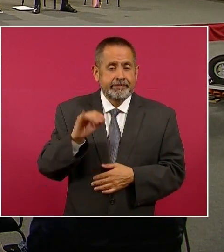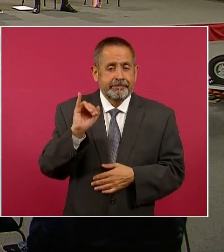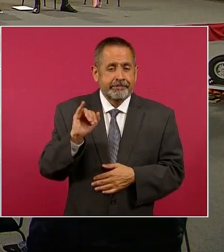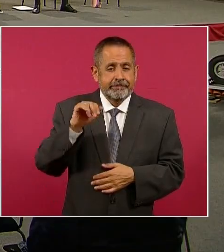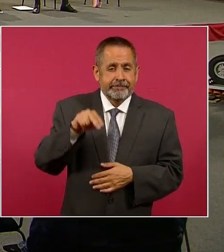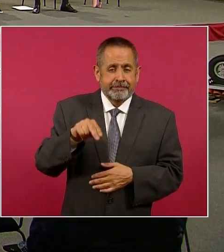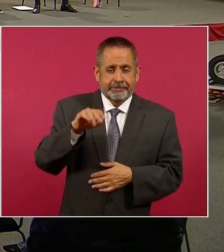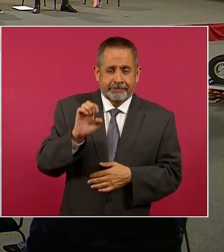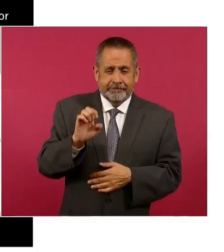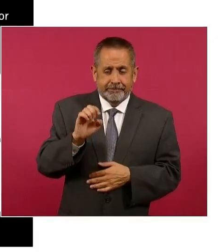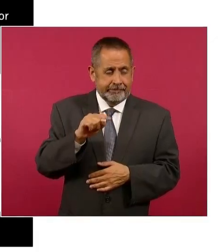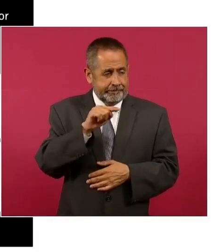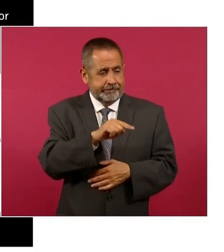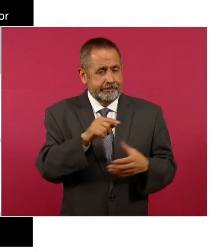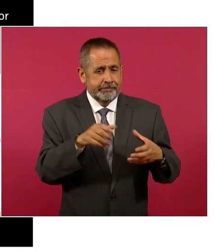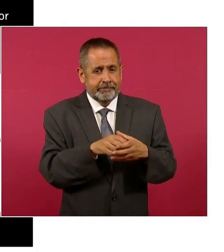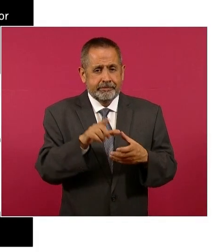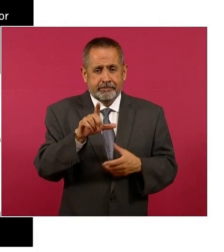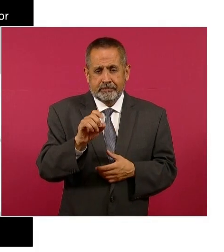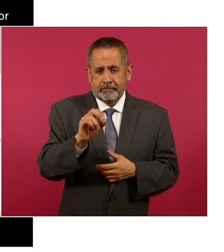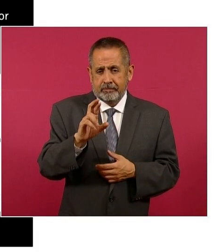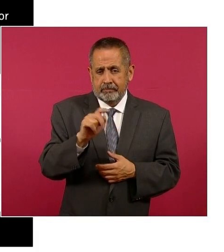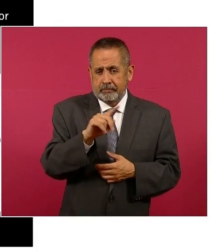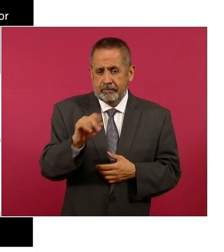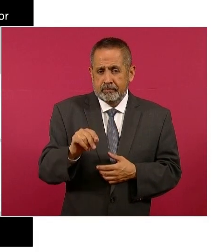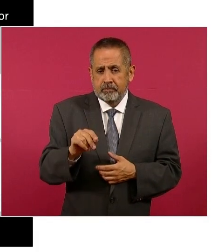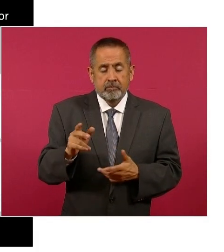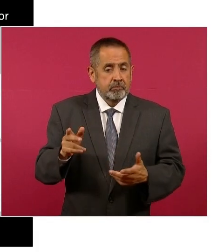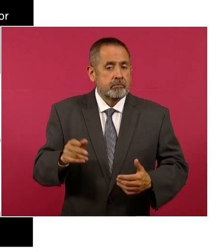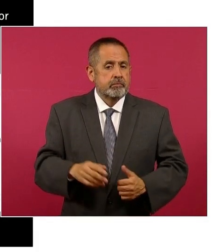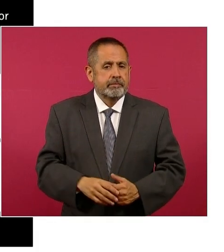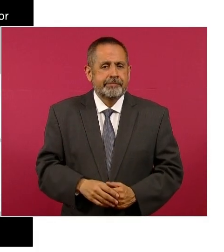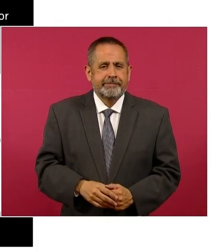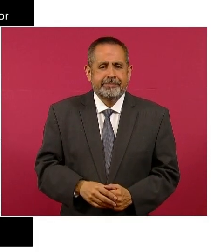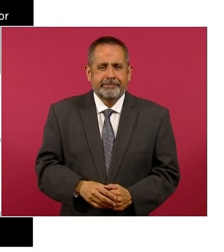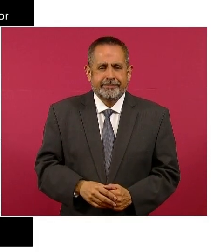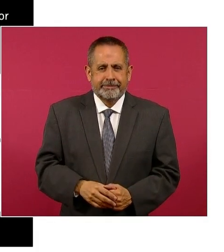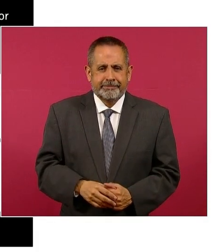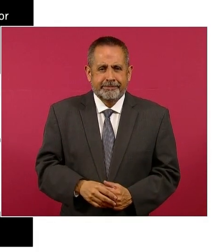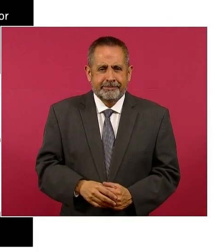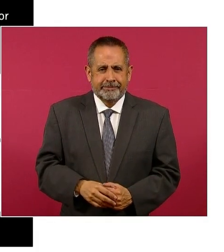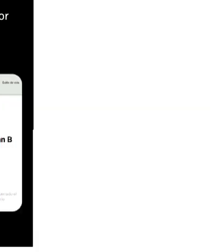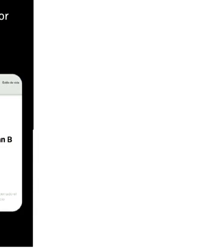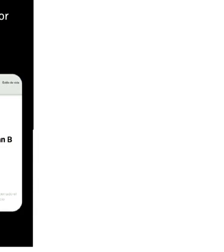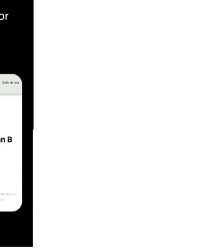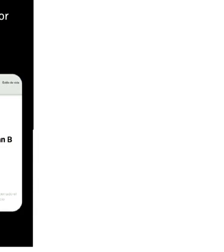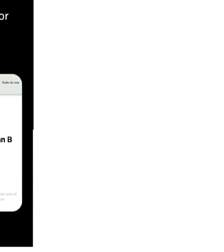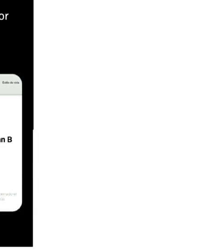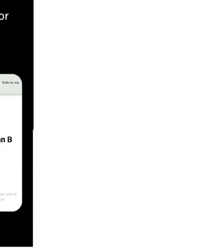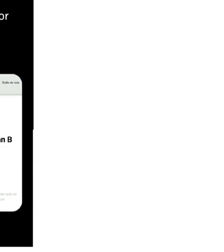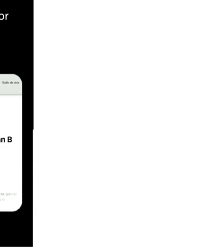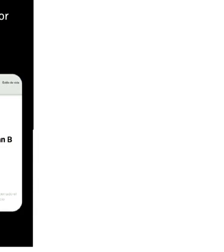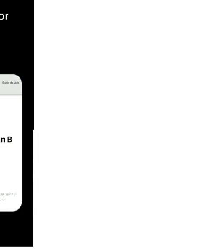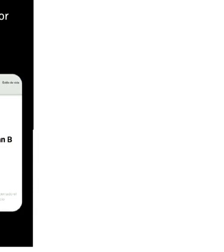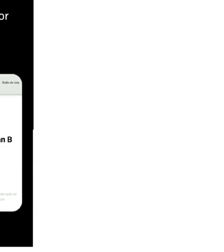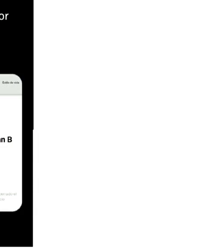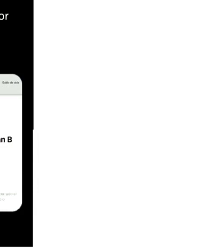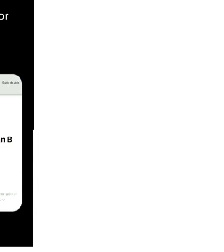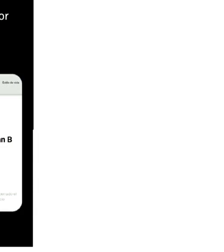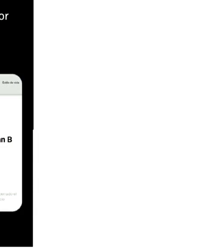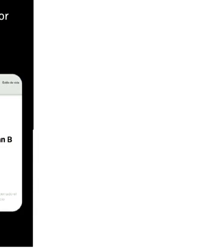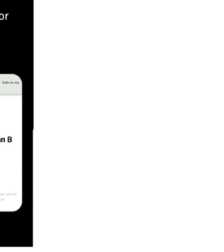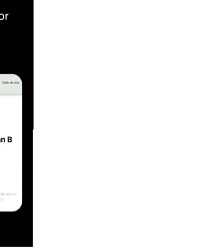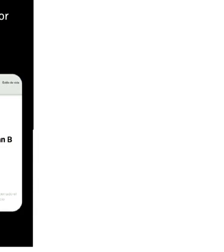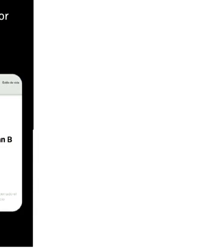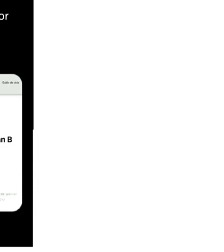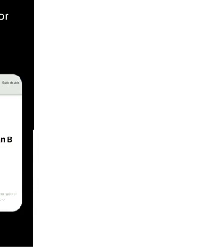Instituto Nacional Electoral, Lorenzo Córdoba, anunció que después de su encargo regresa a la UNAM y que entra